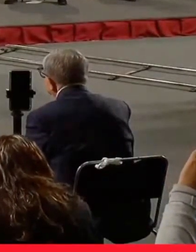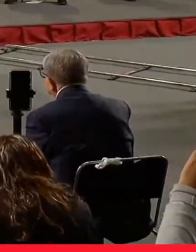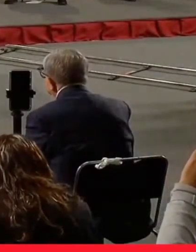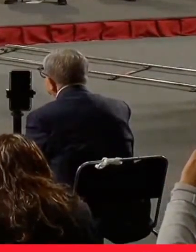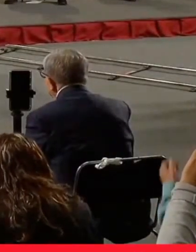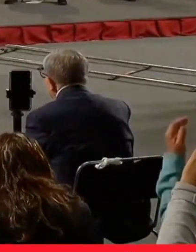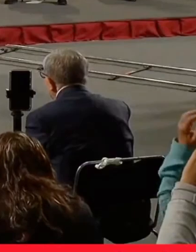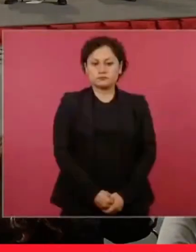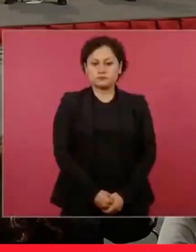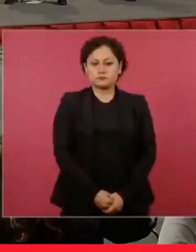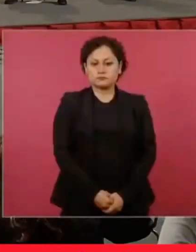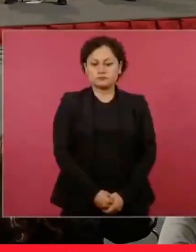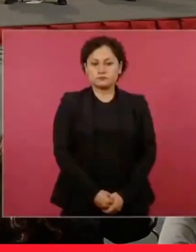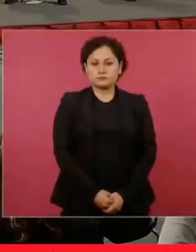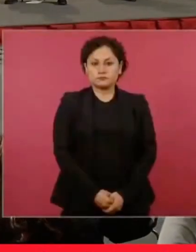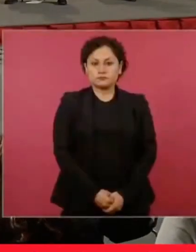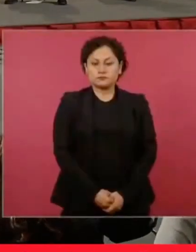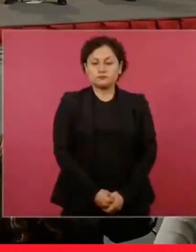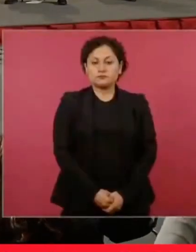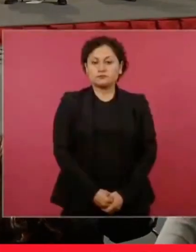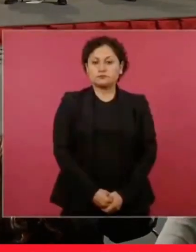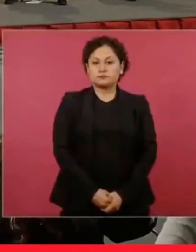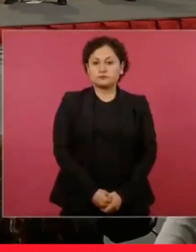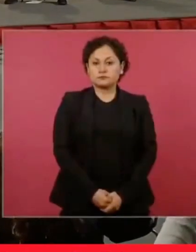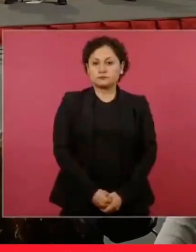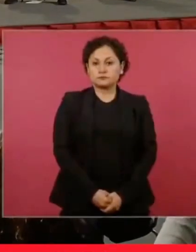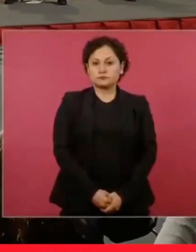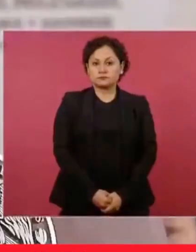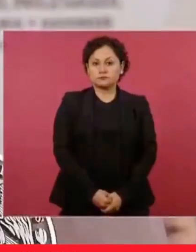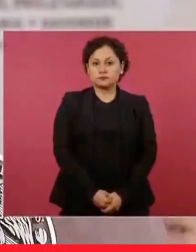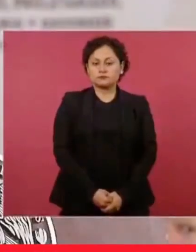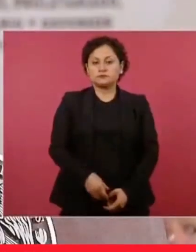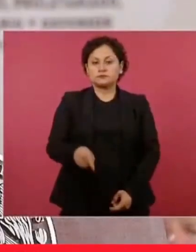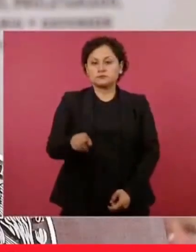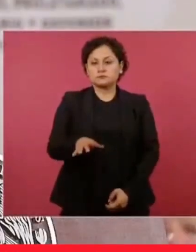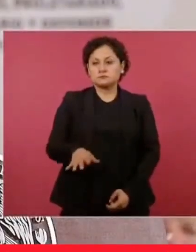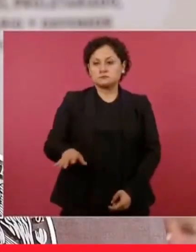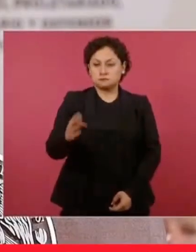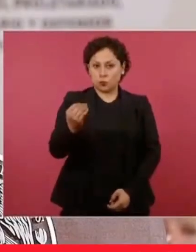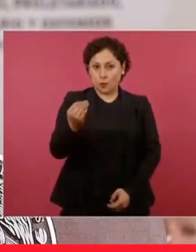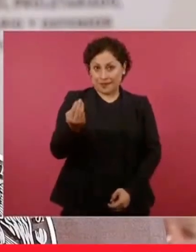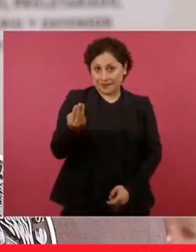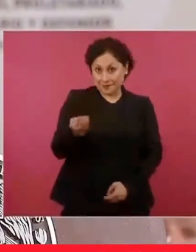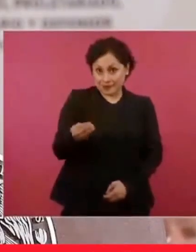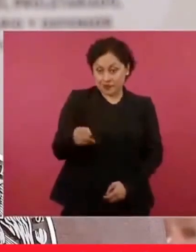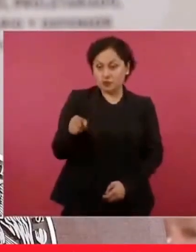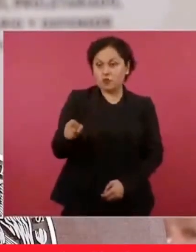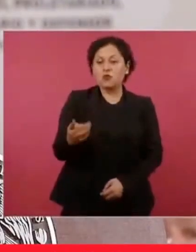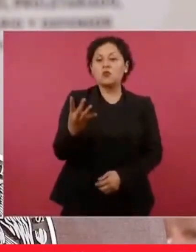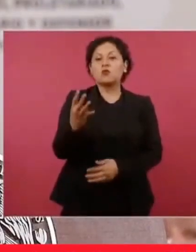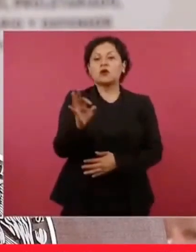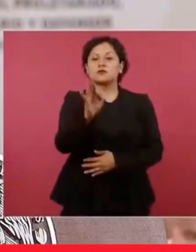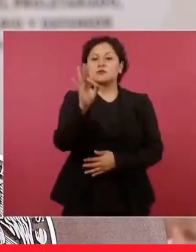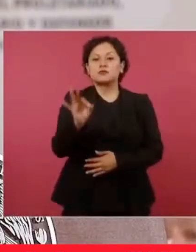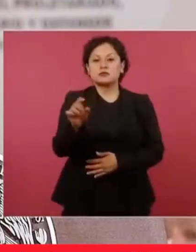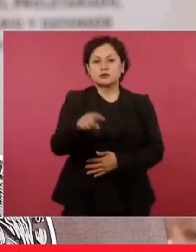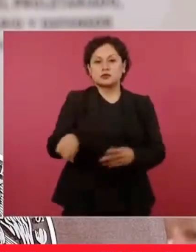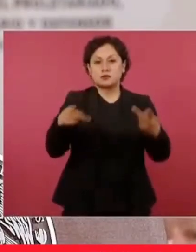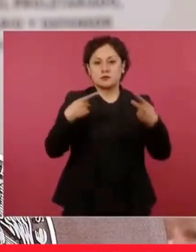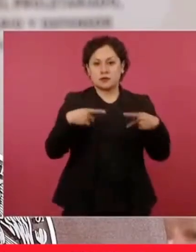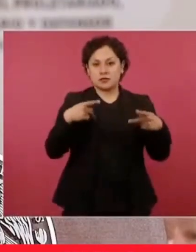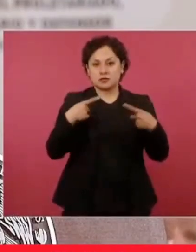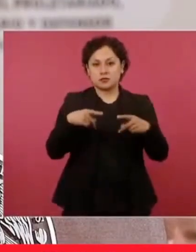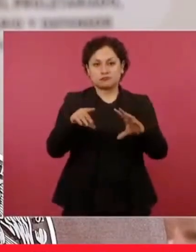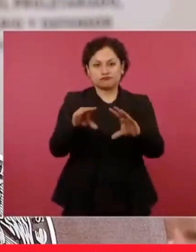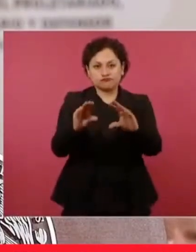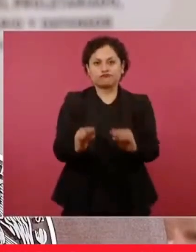horas 52 minutos la interrupción, alcanzando el 4% de los usuarios afectados en